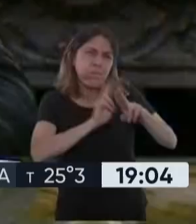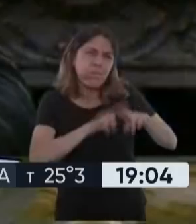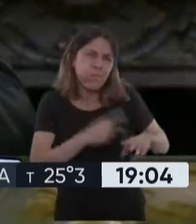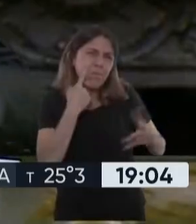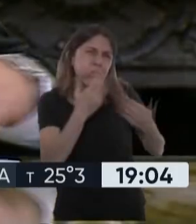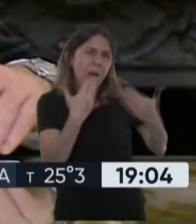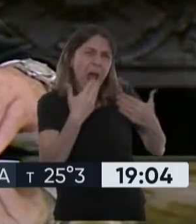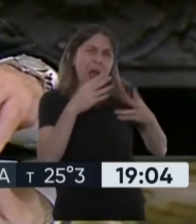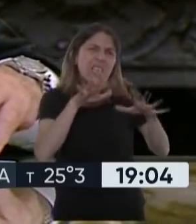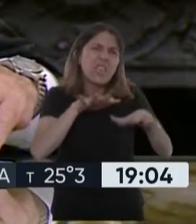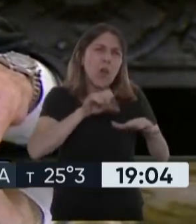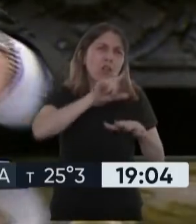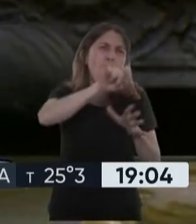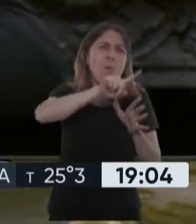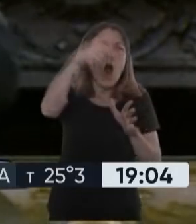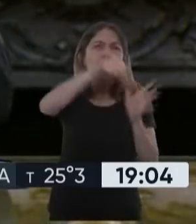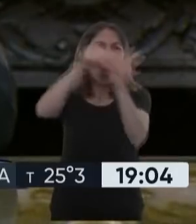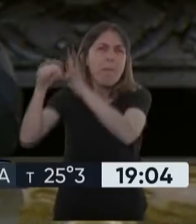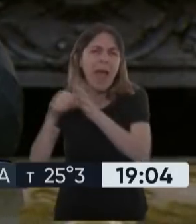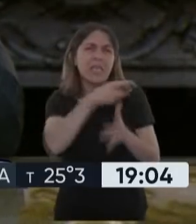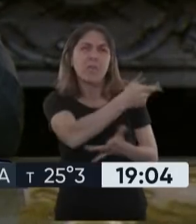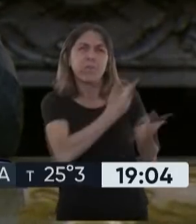situación del mundo. Él tiene una mirada muy